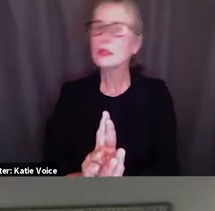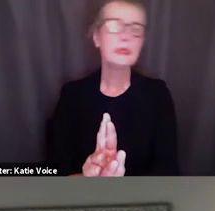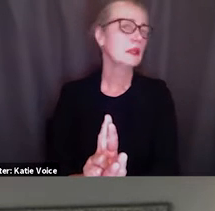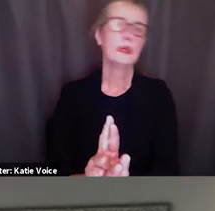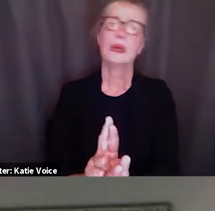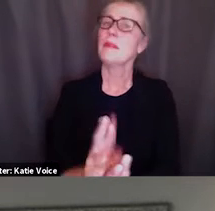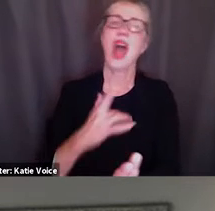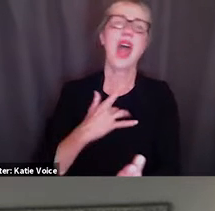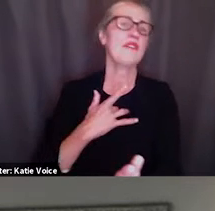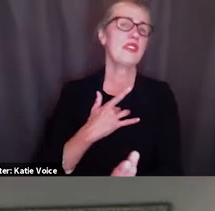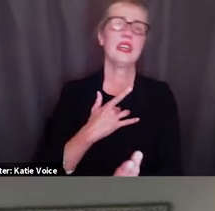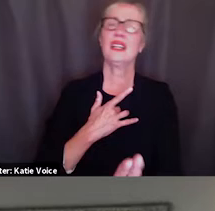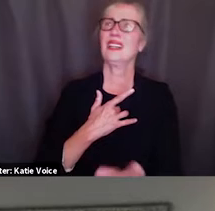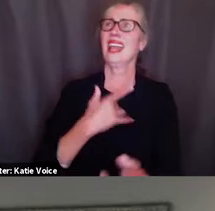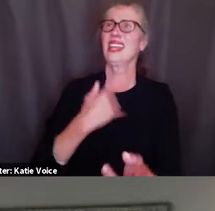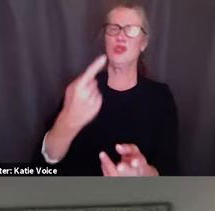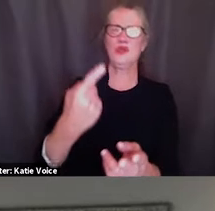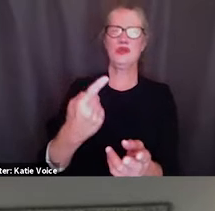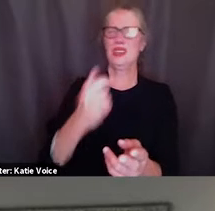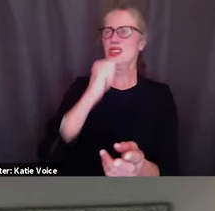Y noto que